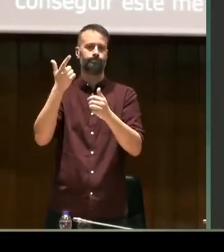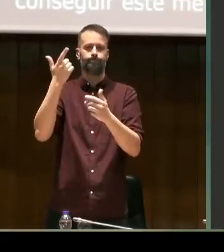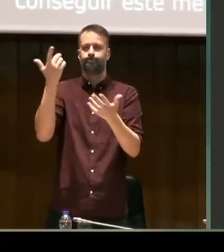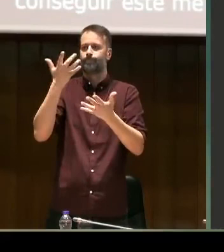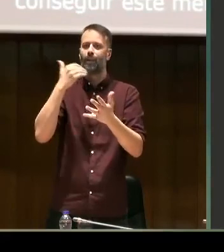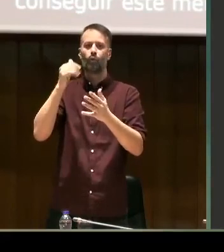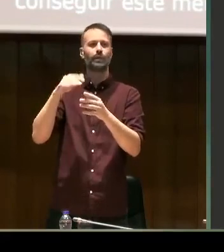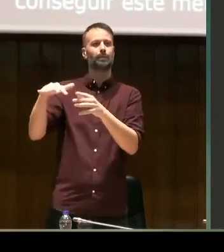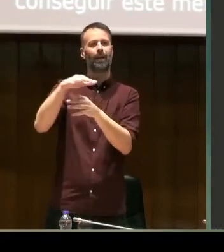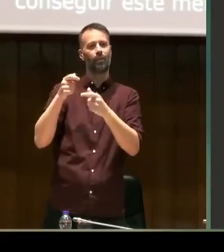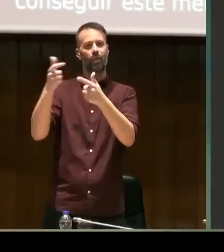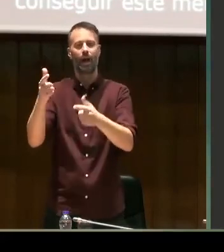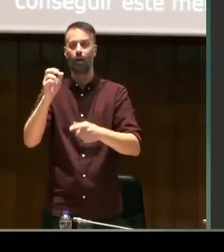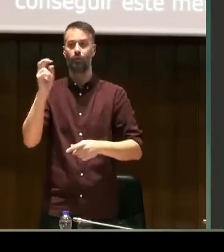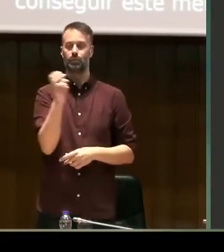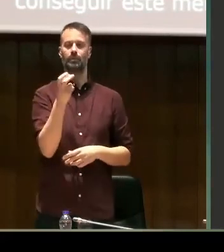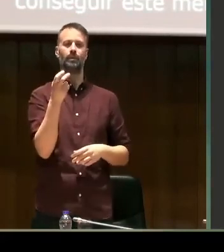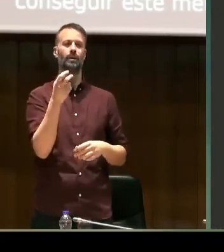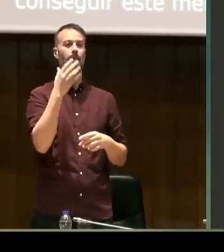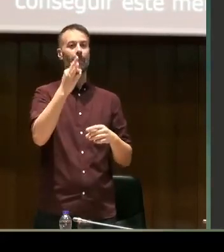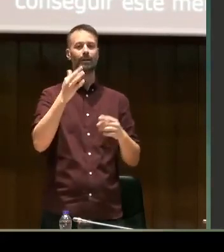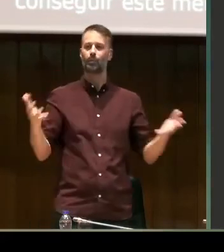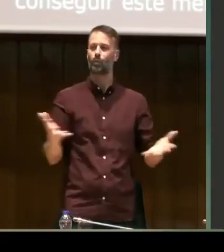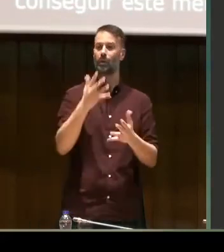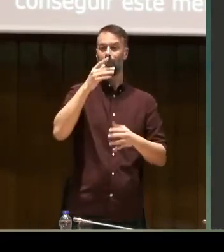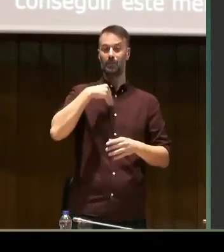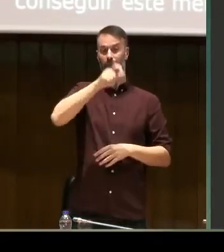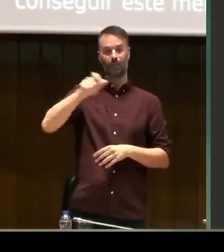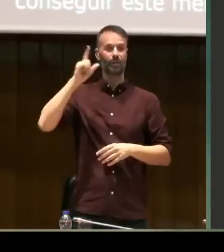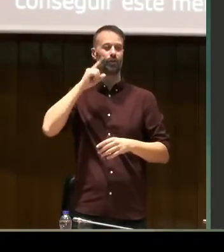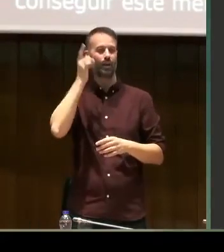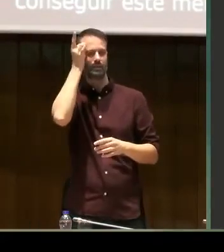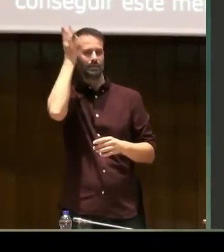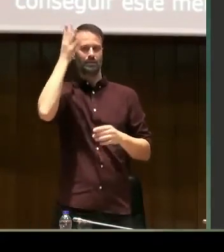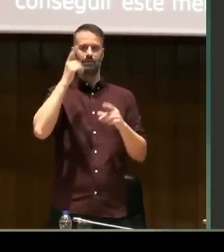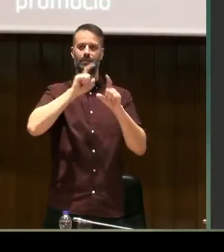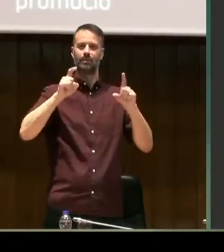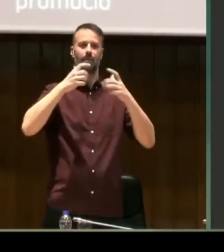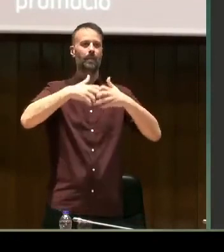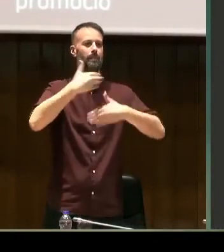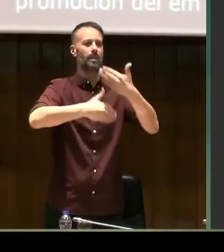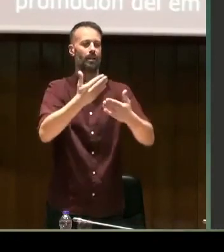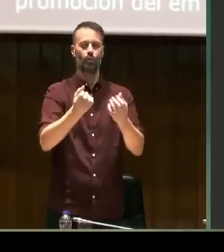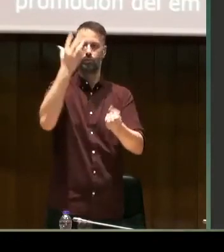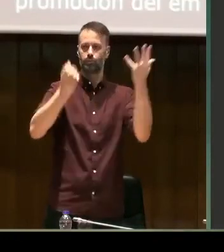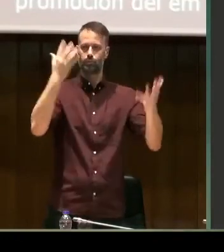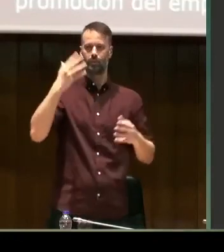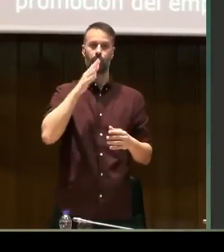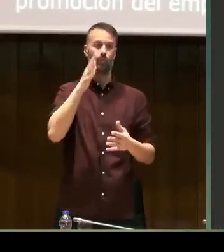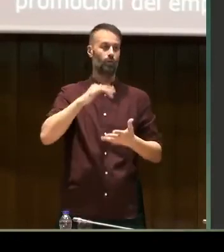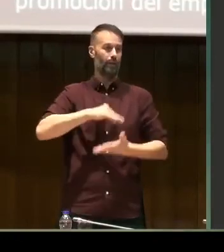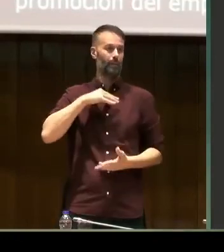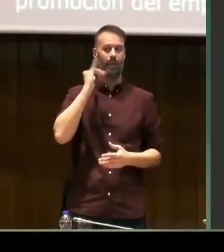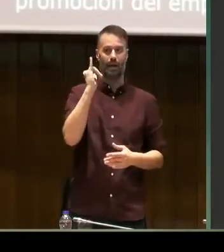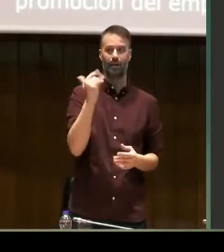promoverlo, reconocerlo y facilitar espacios para que así sea. Además de promover que las propias personas sordas